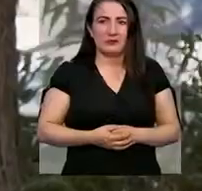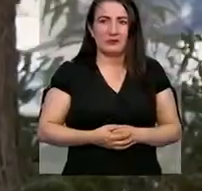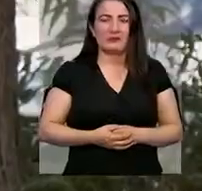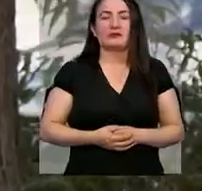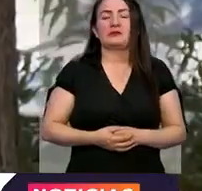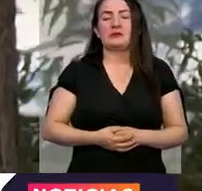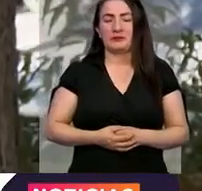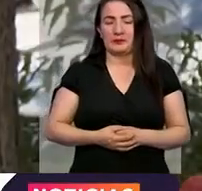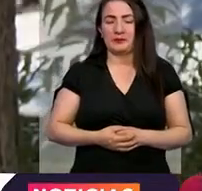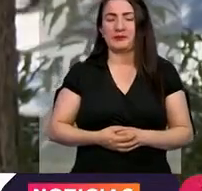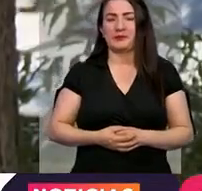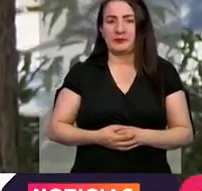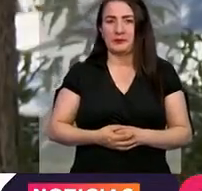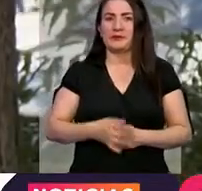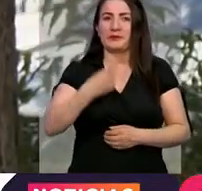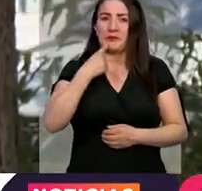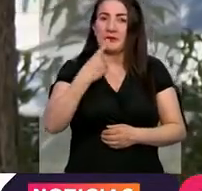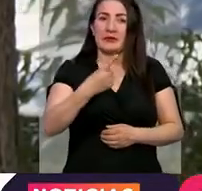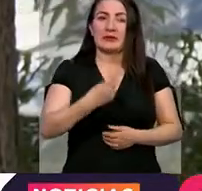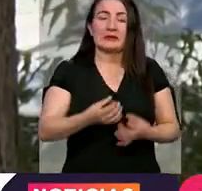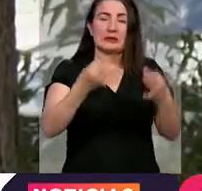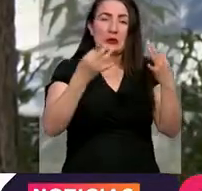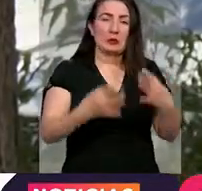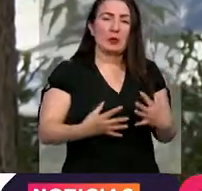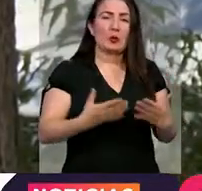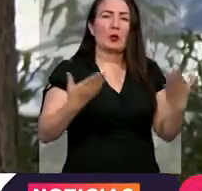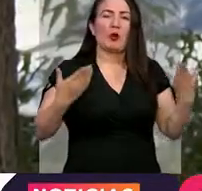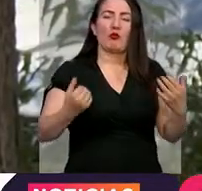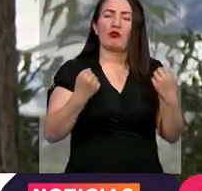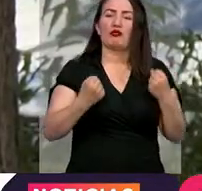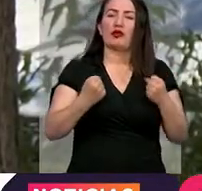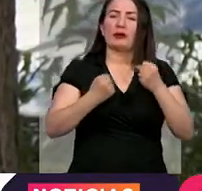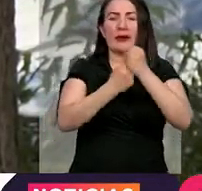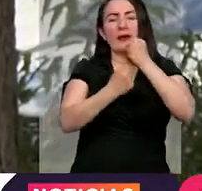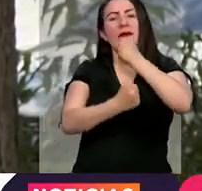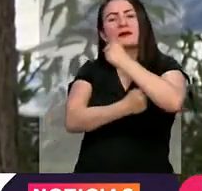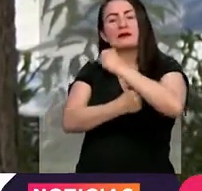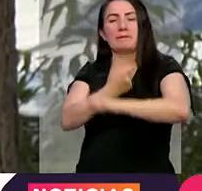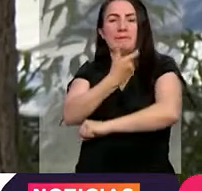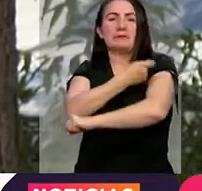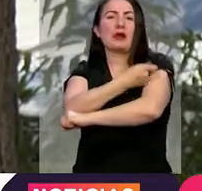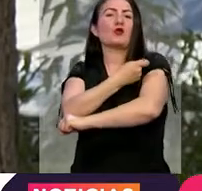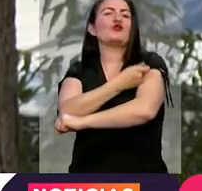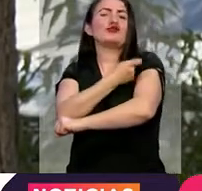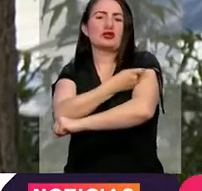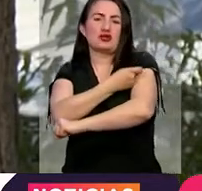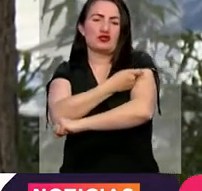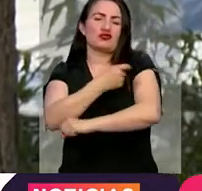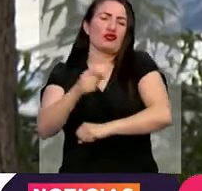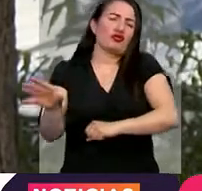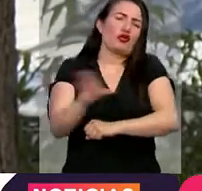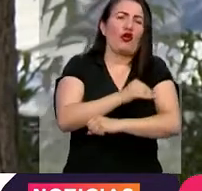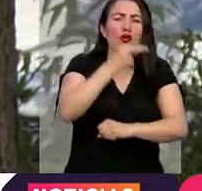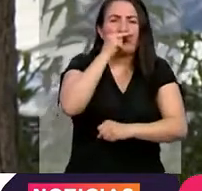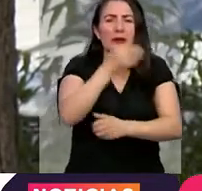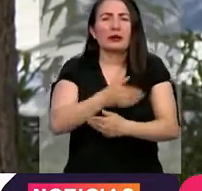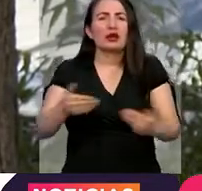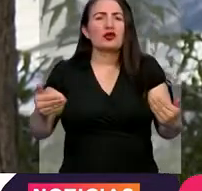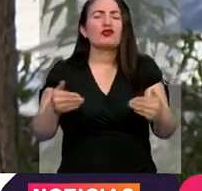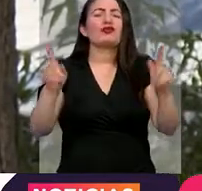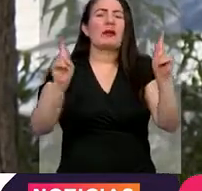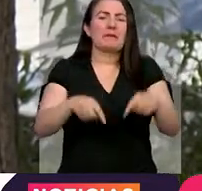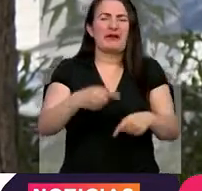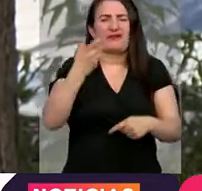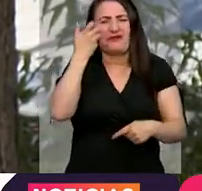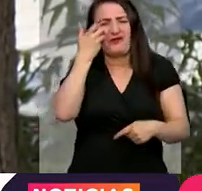Así es, Juan, pues la entidad también aseguró que se debe fortalecer precisamente la vacunación, pero no solo para los niños, sino también para otro tipo de enfermedades